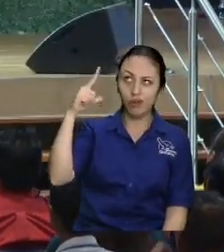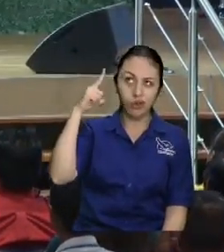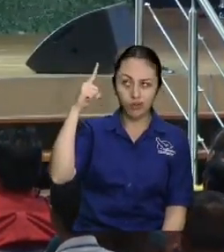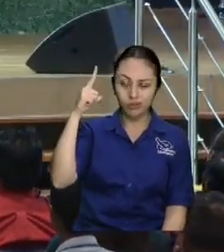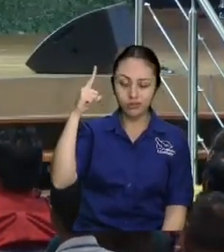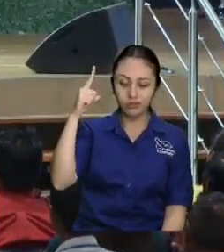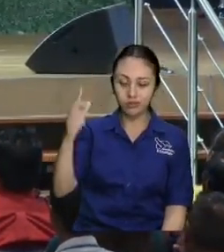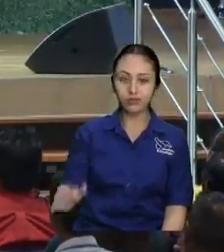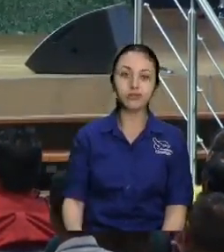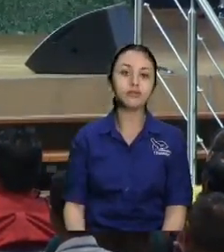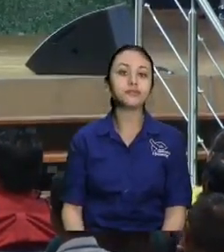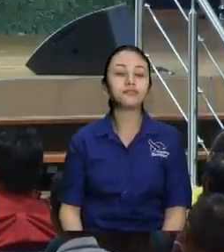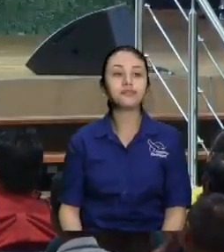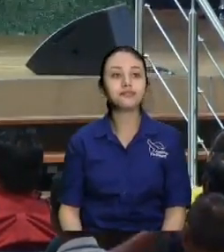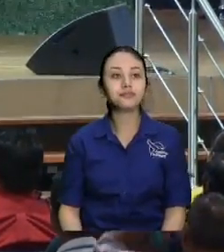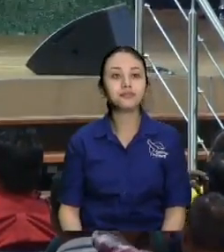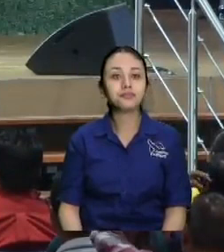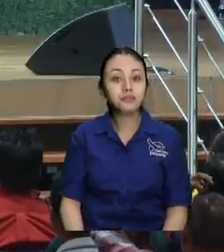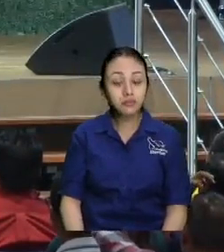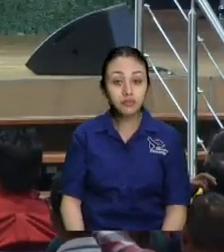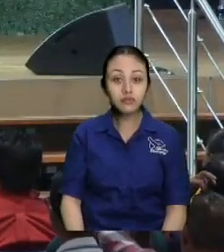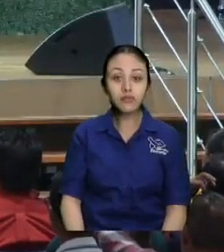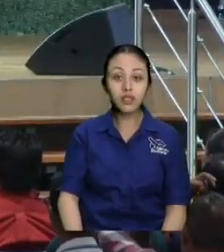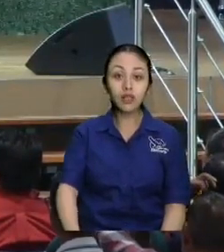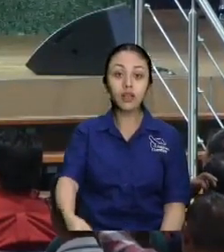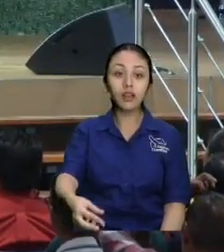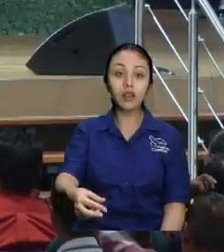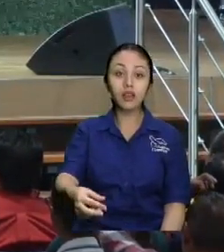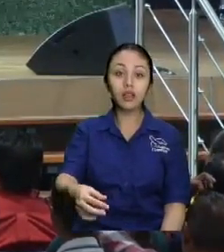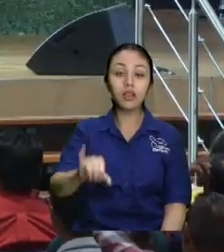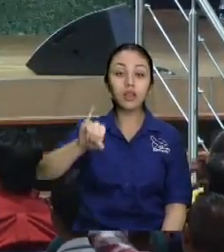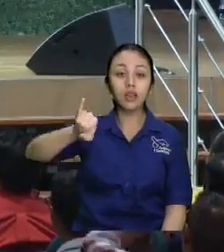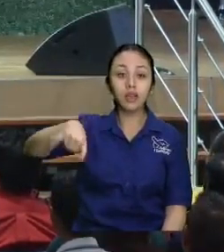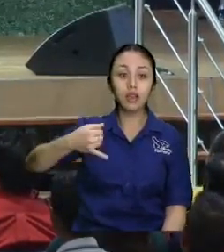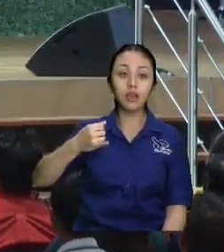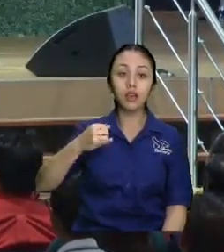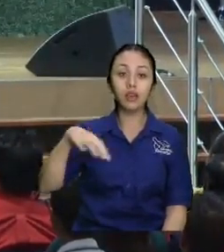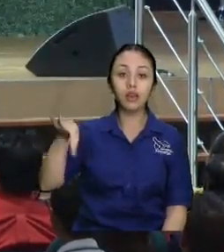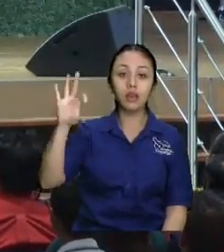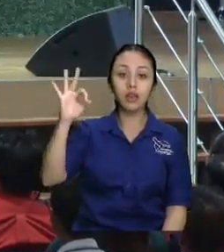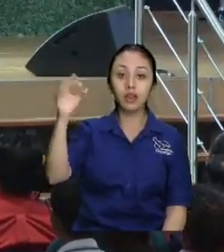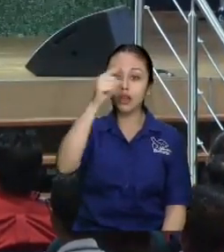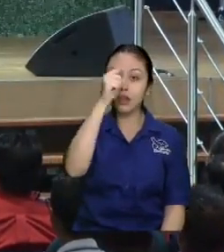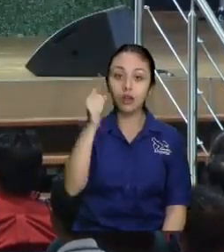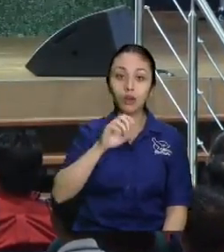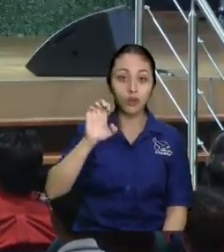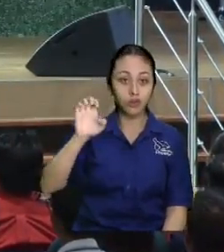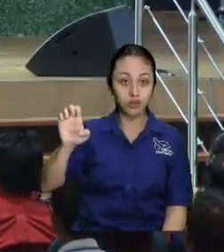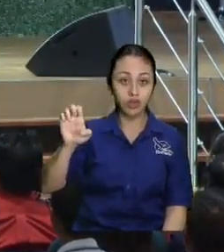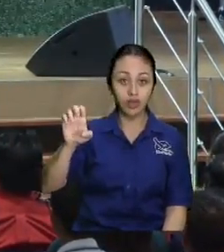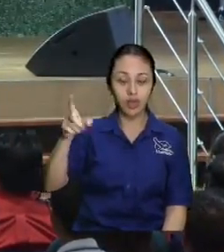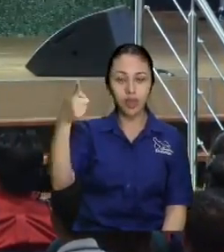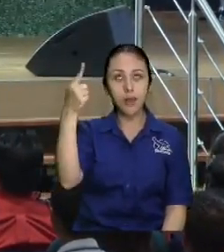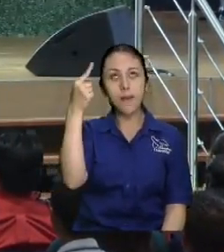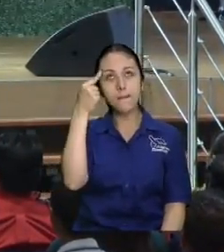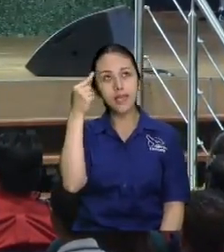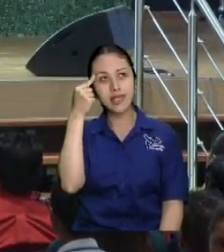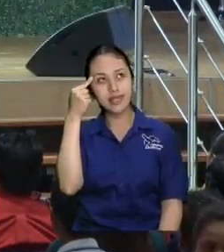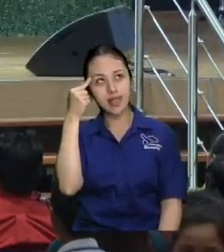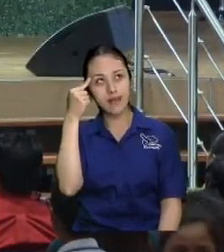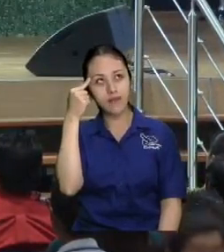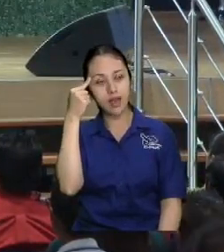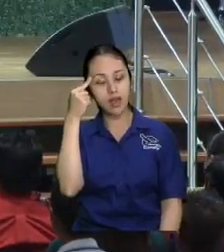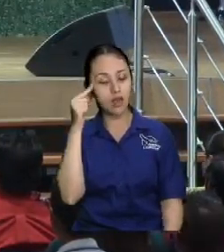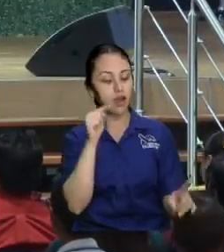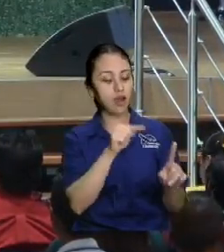José no creía. José creía que ella se había metido con otro. Ya, ese